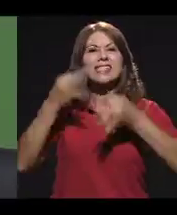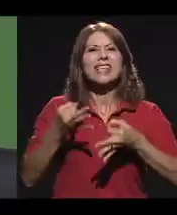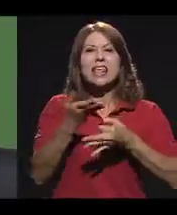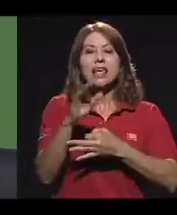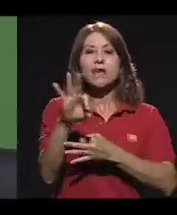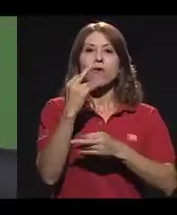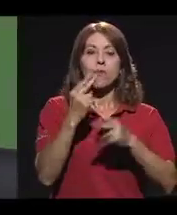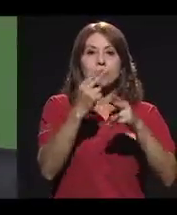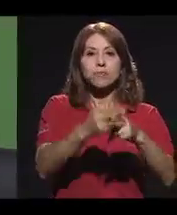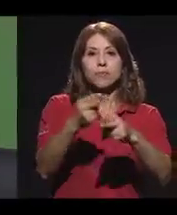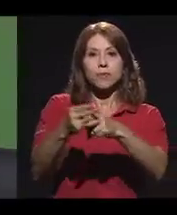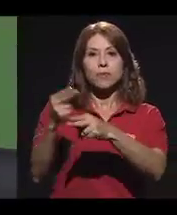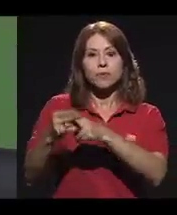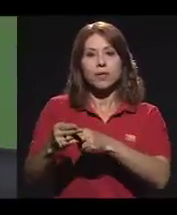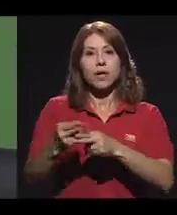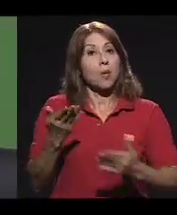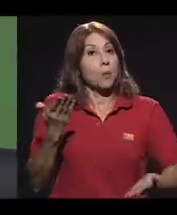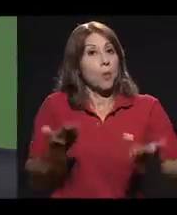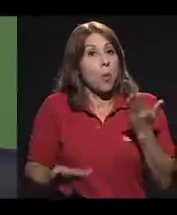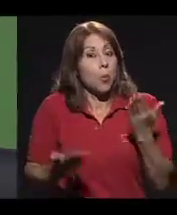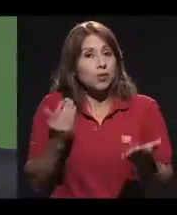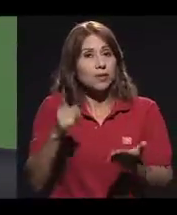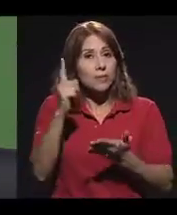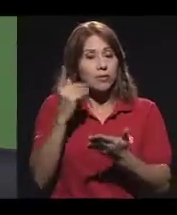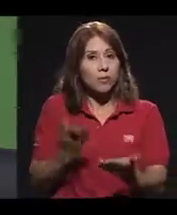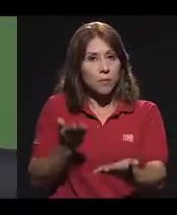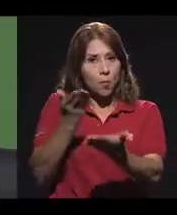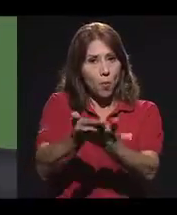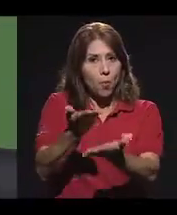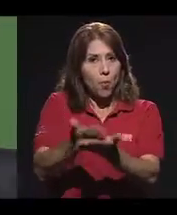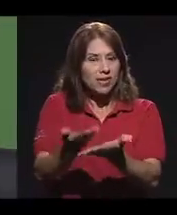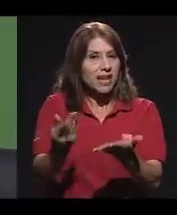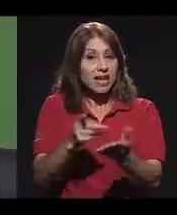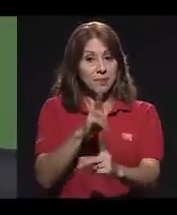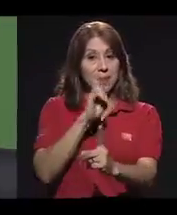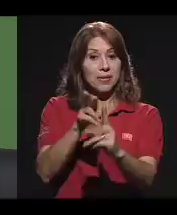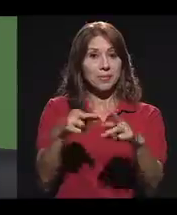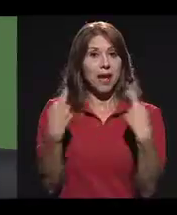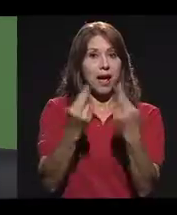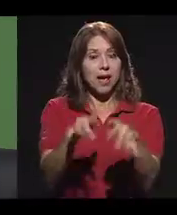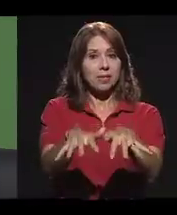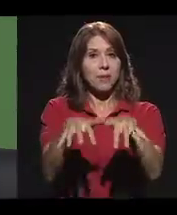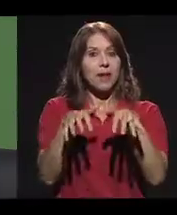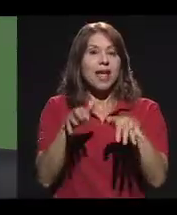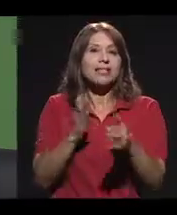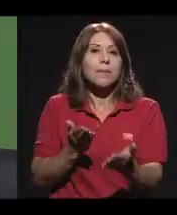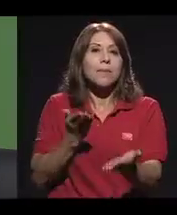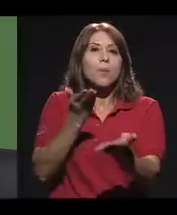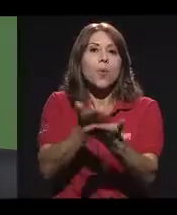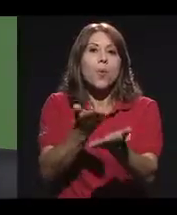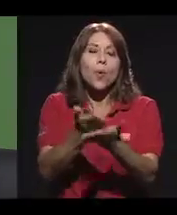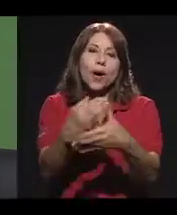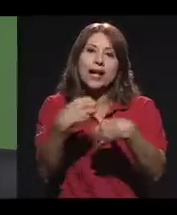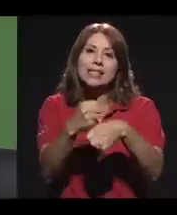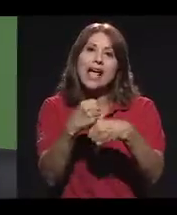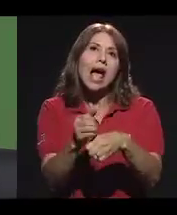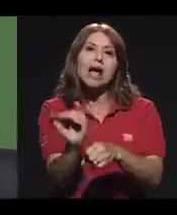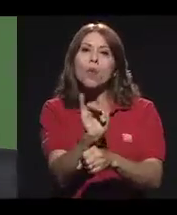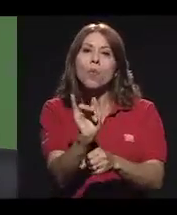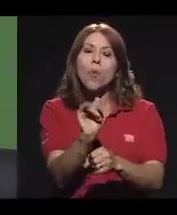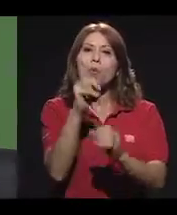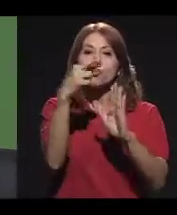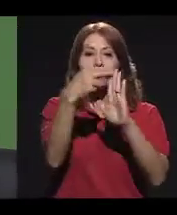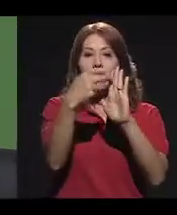utilizar. Posiblemente una de las propuestas, y esto lo puedo adelantar, es que entre la asamblea se proponga que se haga alguna especie de reglamento,